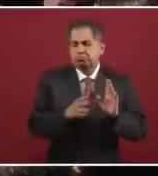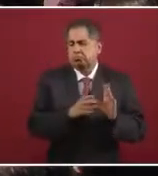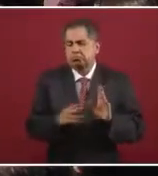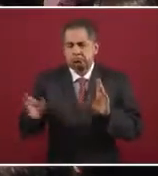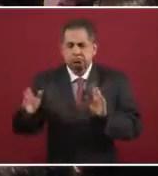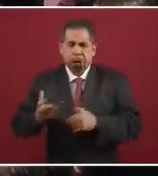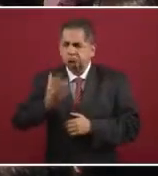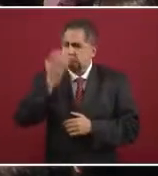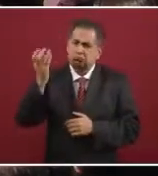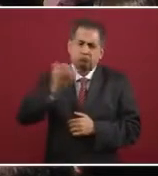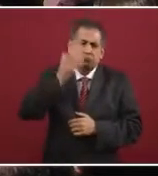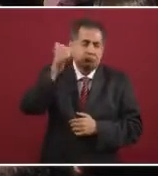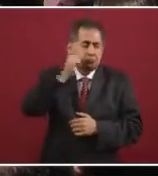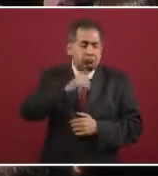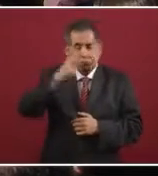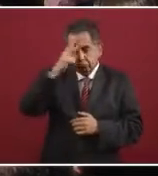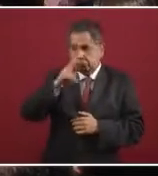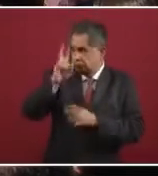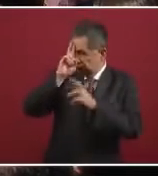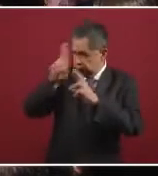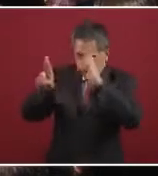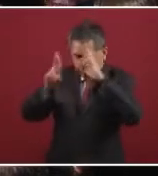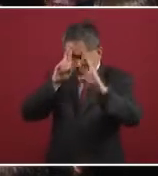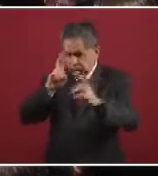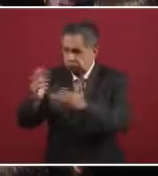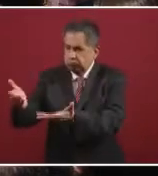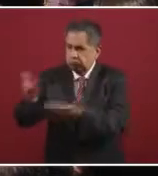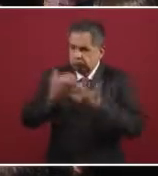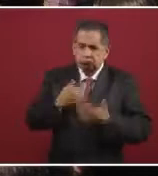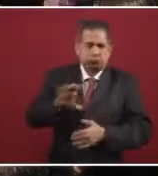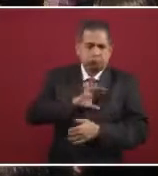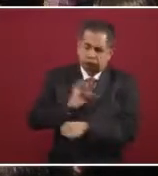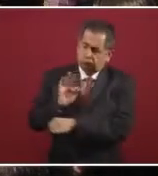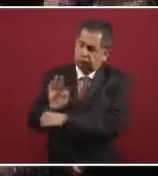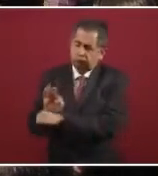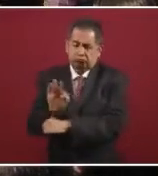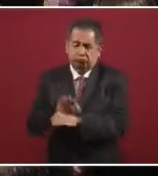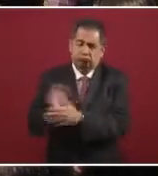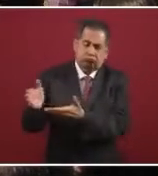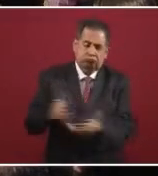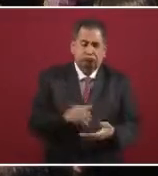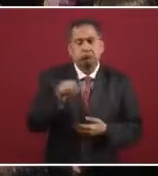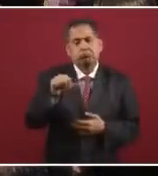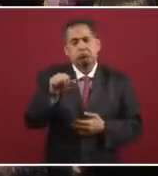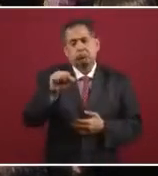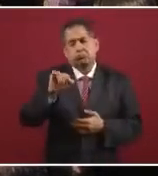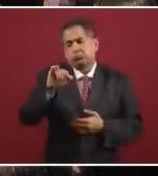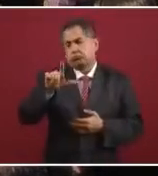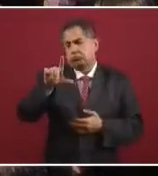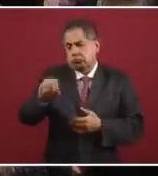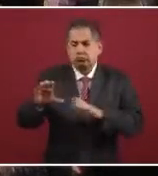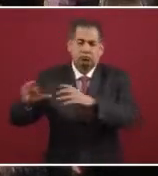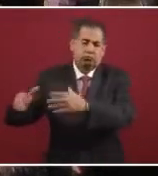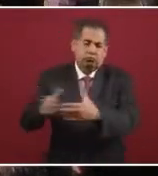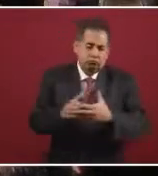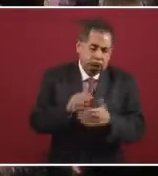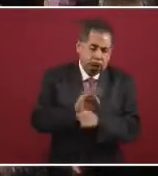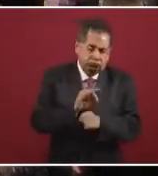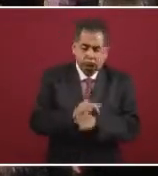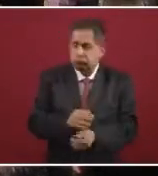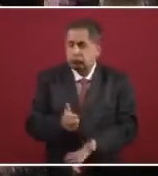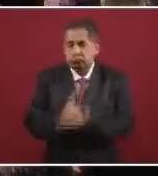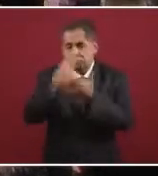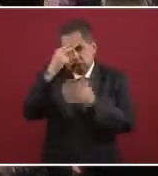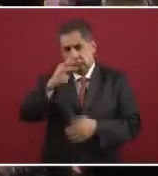esa tradición de respeto y de compromiso con el derecho de asilo es uno de los timbres de orgullo de la política exterior